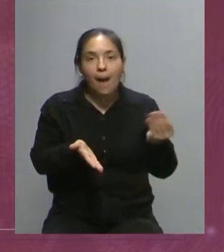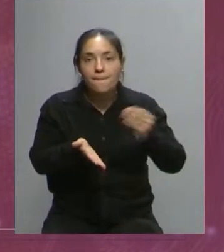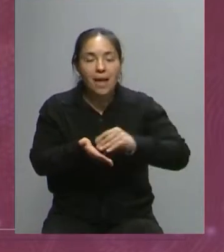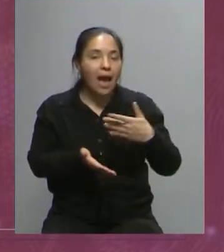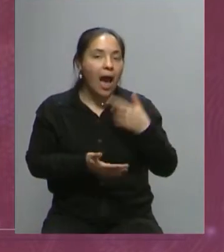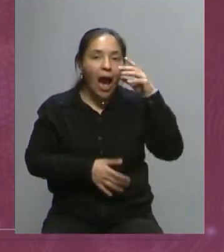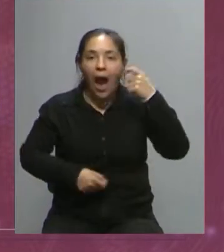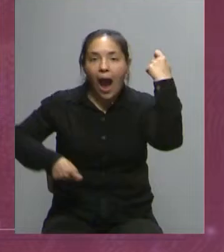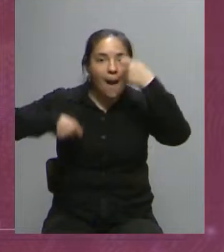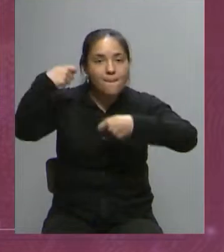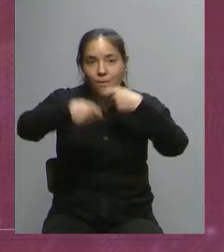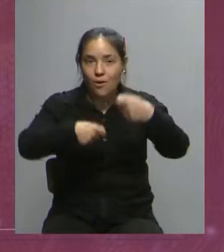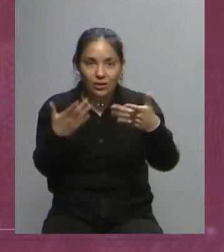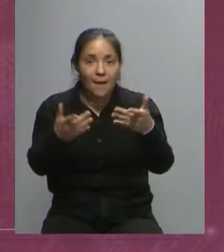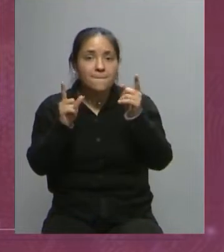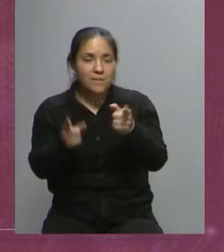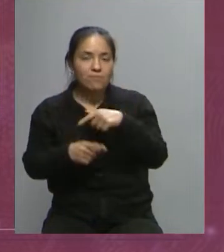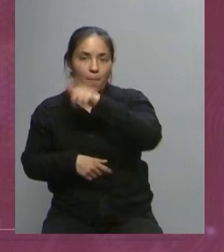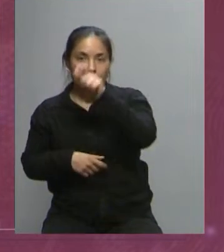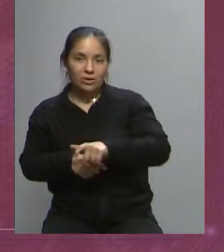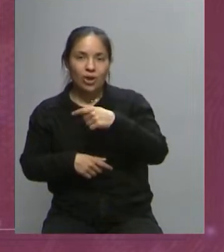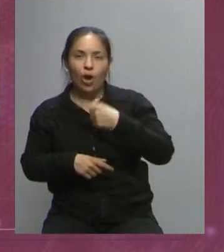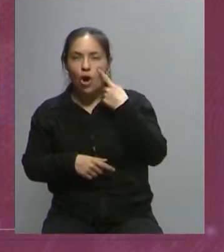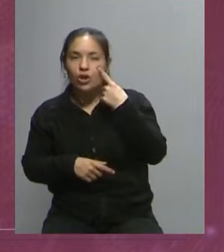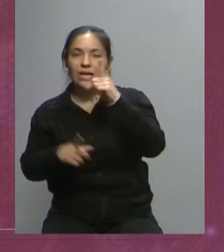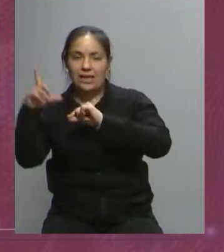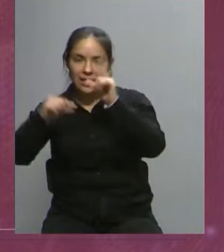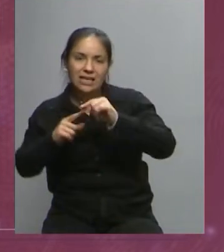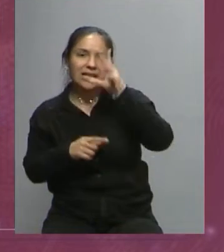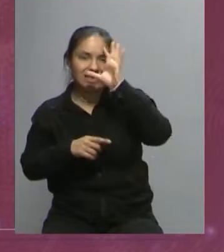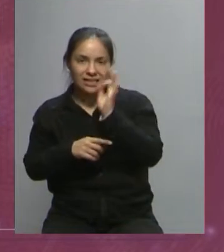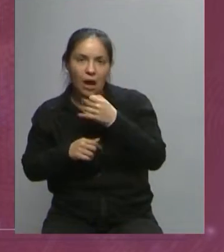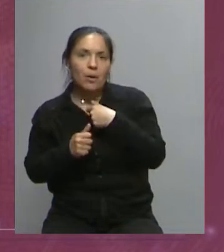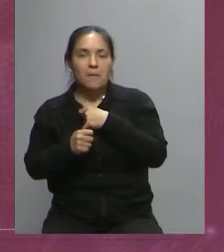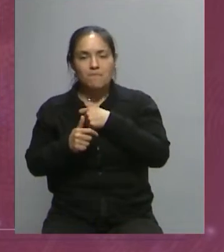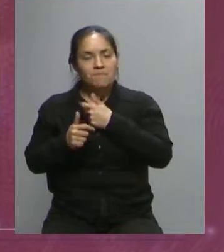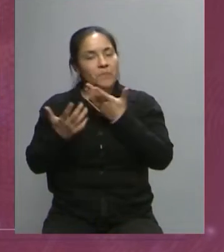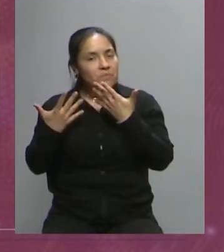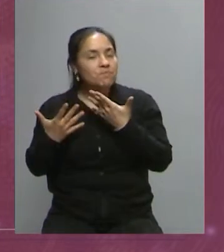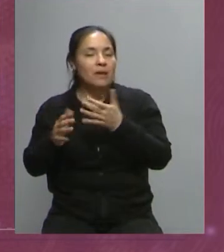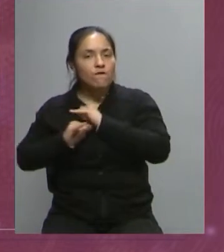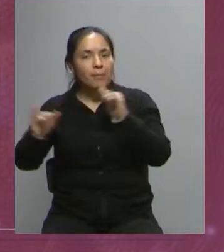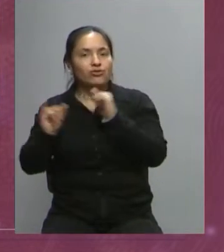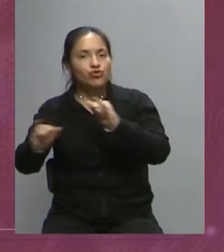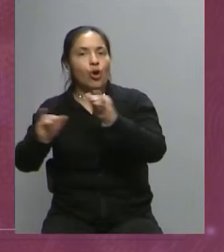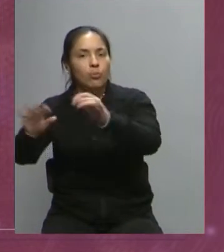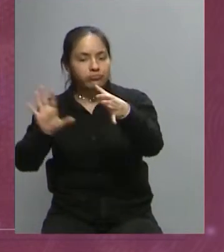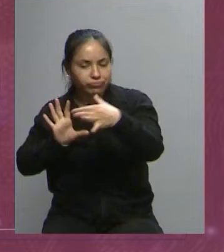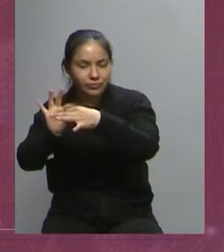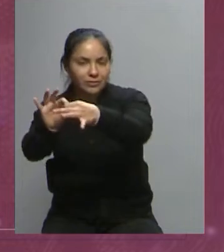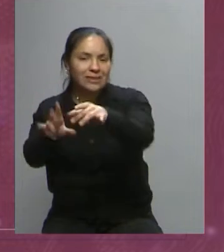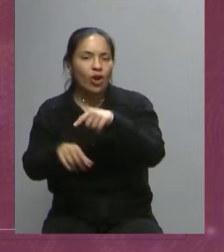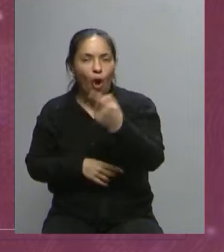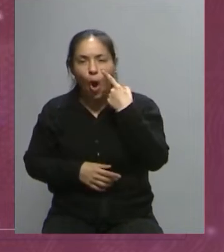persona que sabe mucho de algoritmos, como una persona que sabe mucho de métodos estadísticos. Entonces, posiblemente el grado de